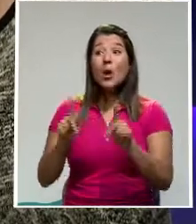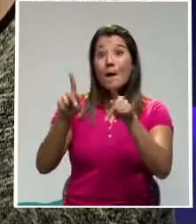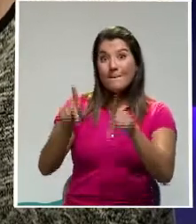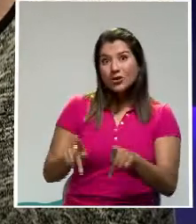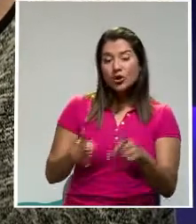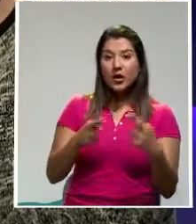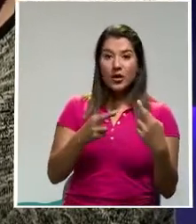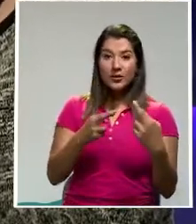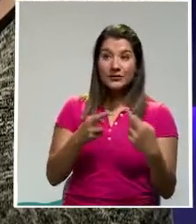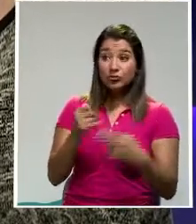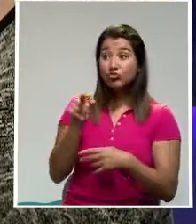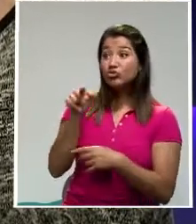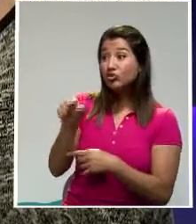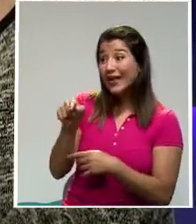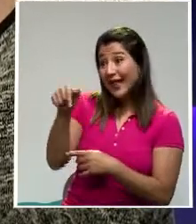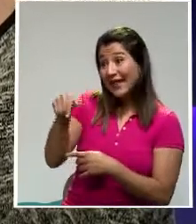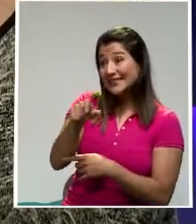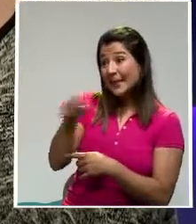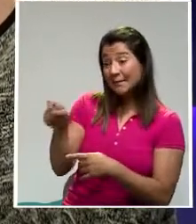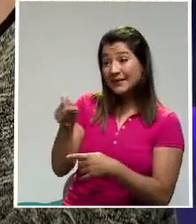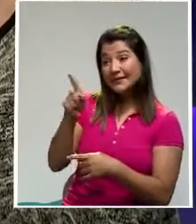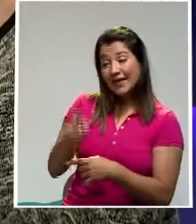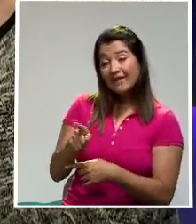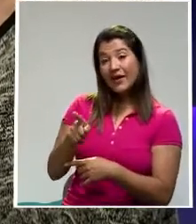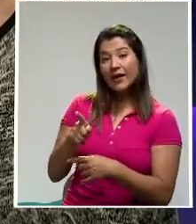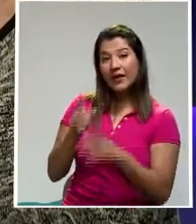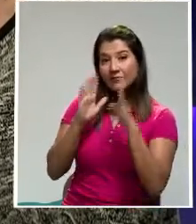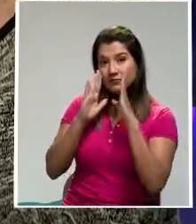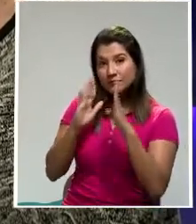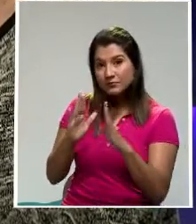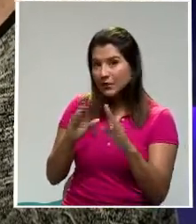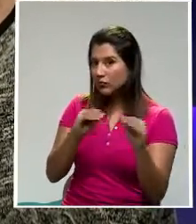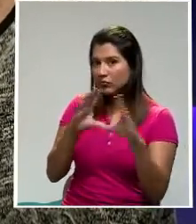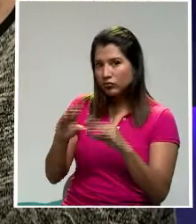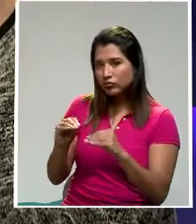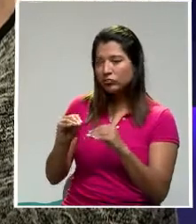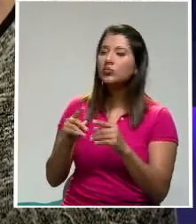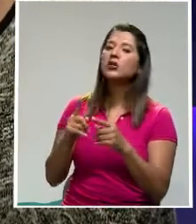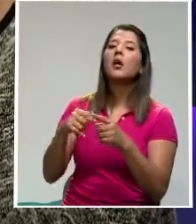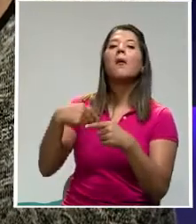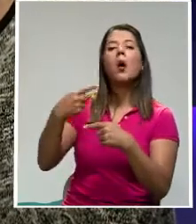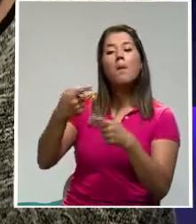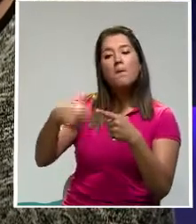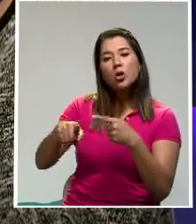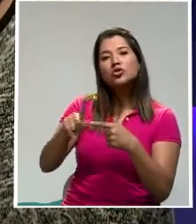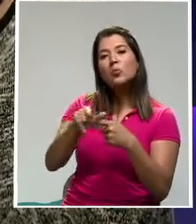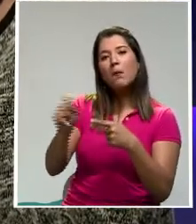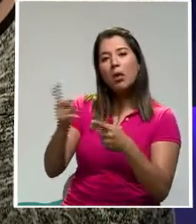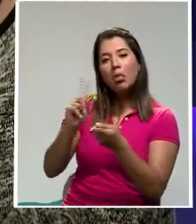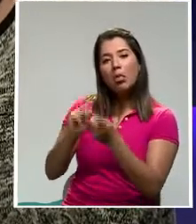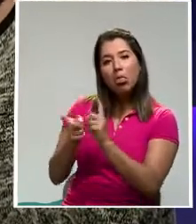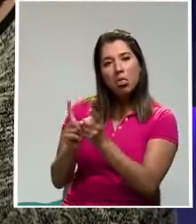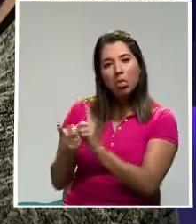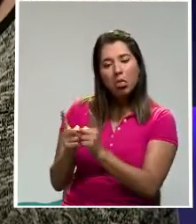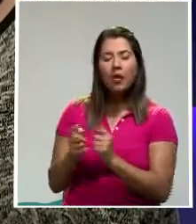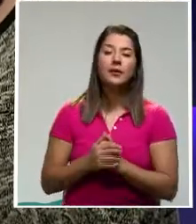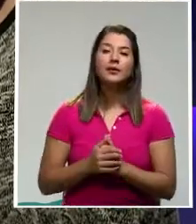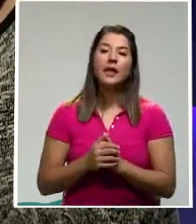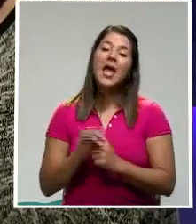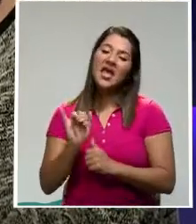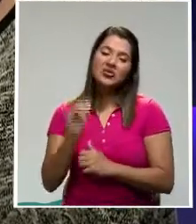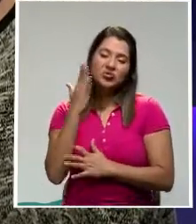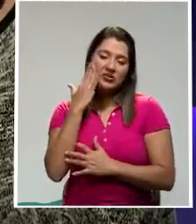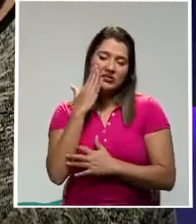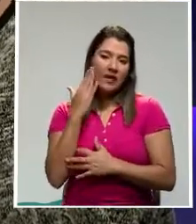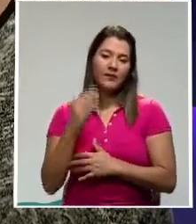chat. Exactamente. Entonces eso lo hemos tenido incluso antes de la pandemia. Yo quisiera aquí comentar, Ernesto, que uno